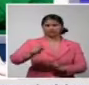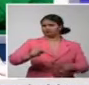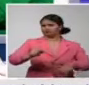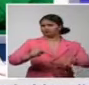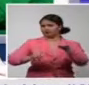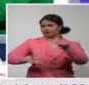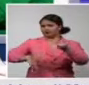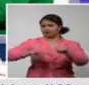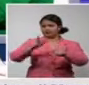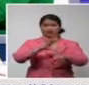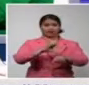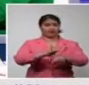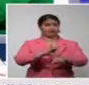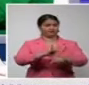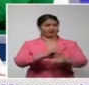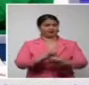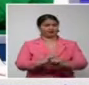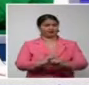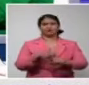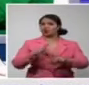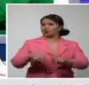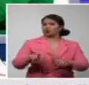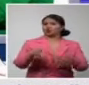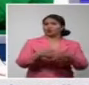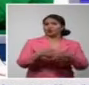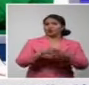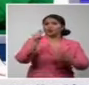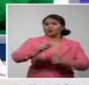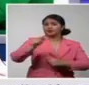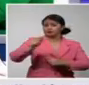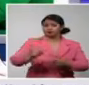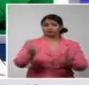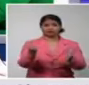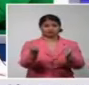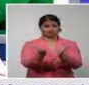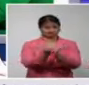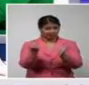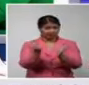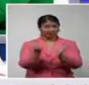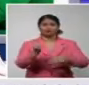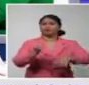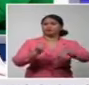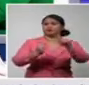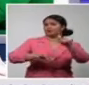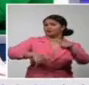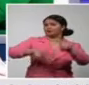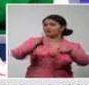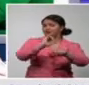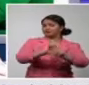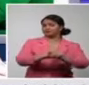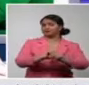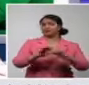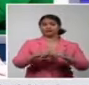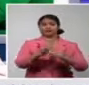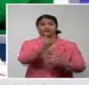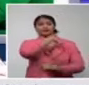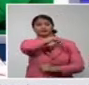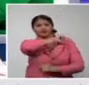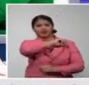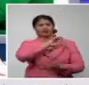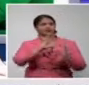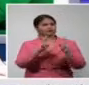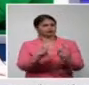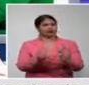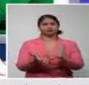han retornado a su país después de ser confirmados. Ayer un buen número de alta,